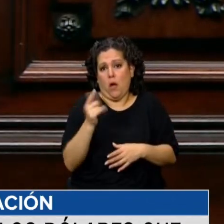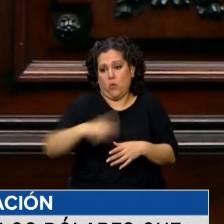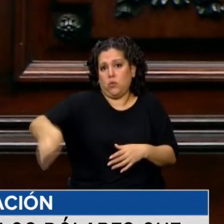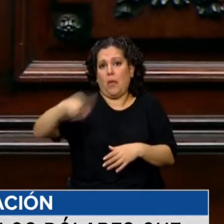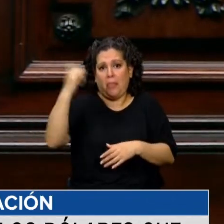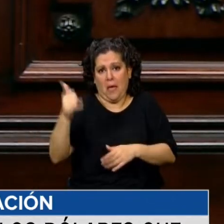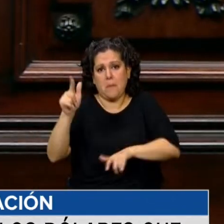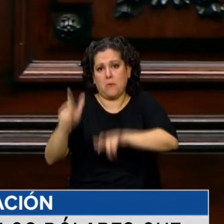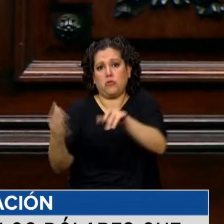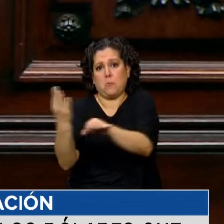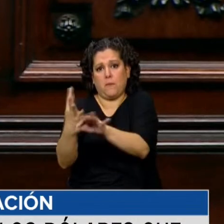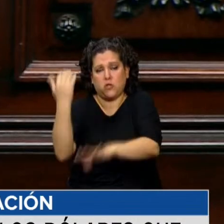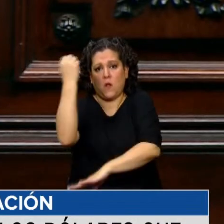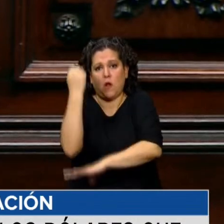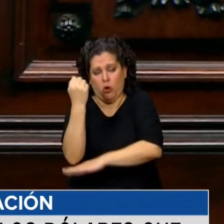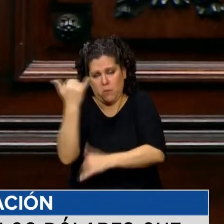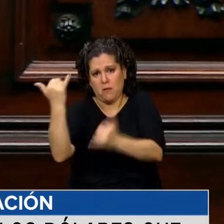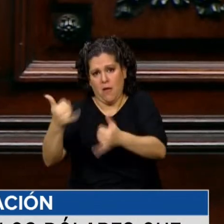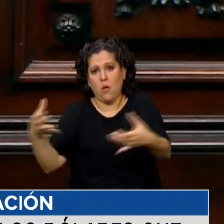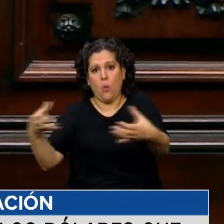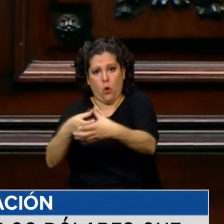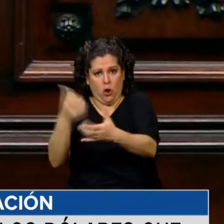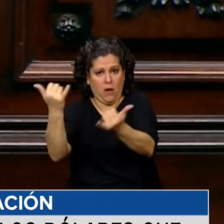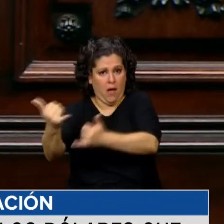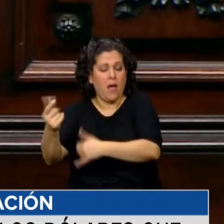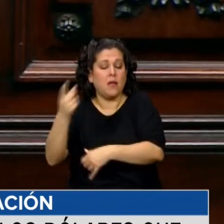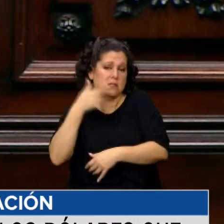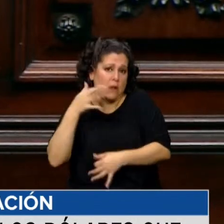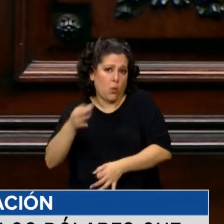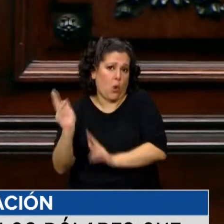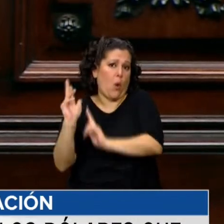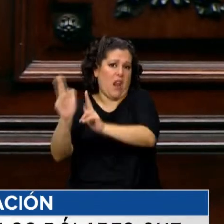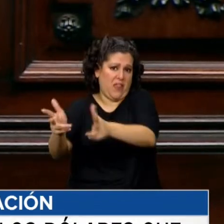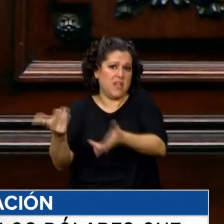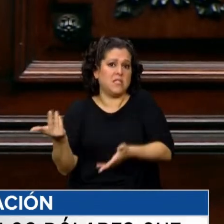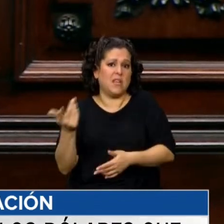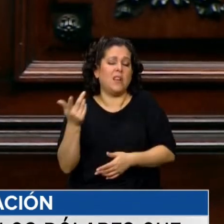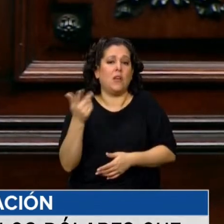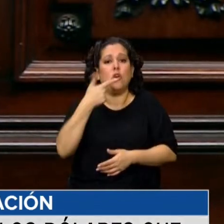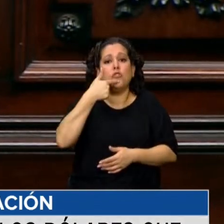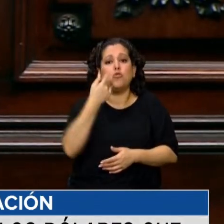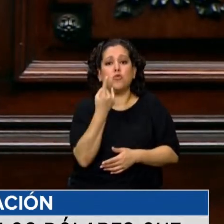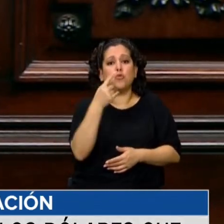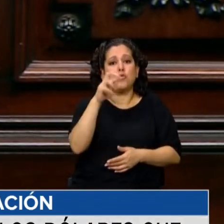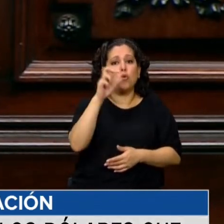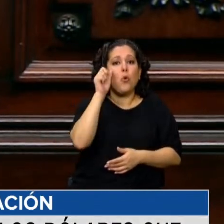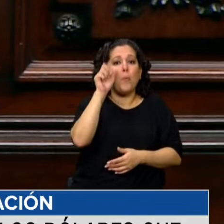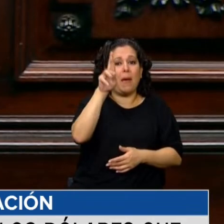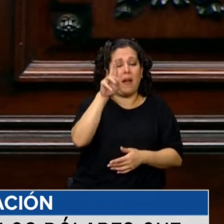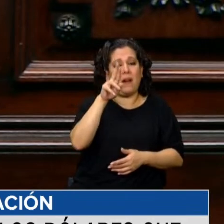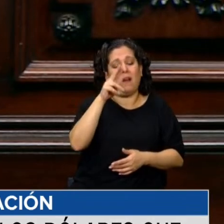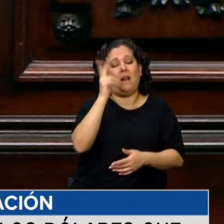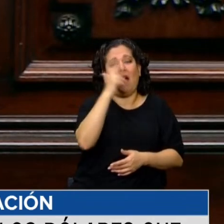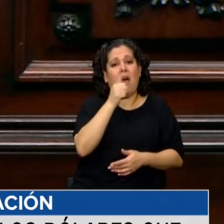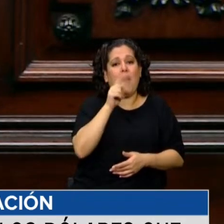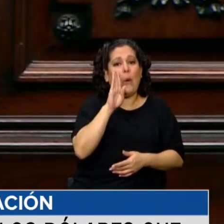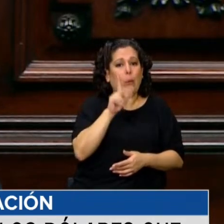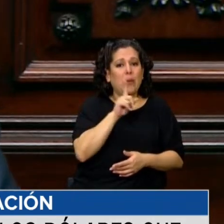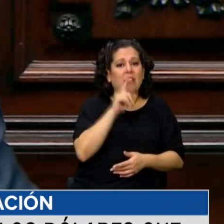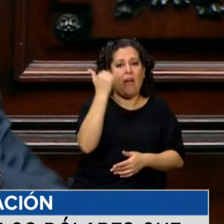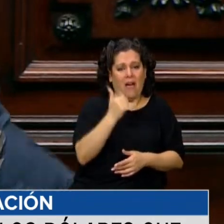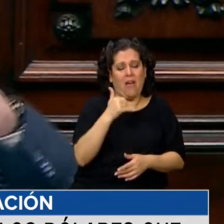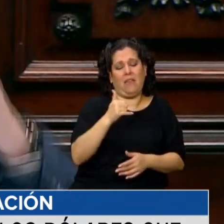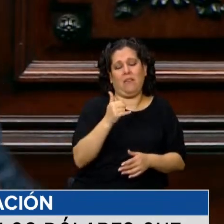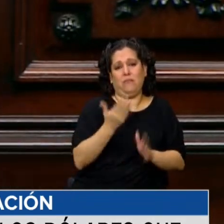economistas dentro de su bloque, le dirán que el año que viene vamos a tener superávit y la balanza comercial positivo.